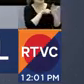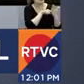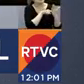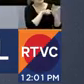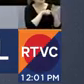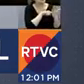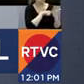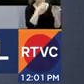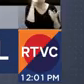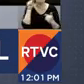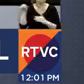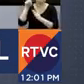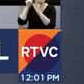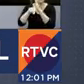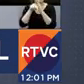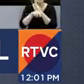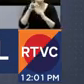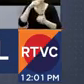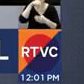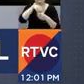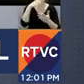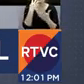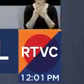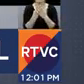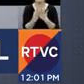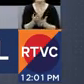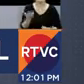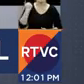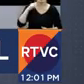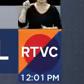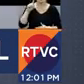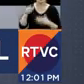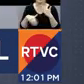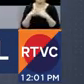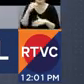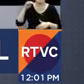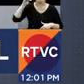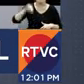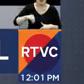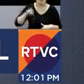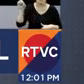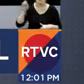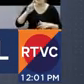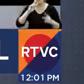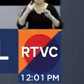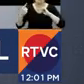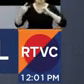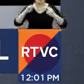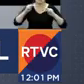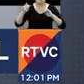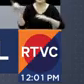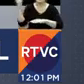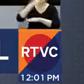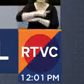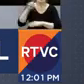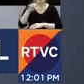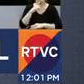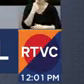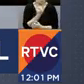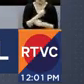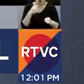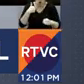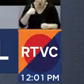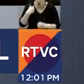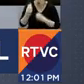homicidio. Recordemos que desde el día lunes que iniciaron esas diligencias, Jonier ha cambiado su versión, pues ese día dijo que era incapaz de tocar a